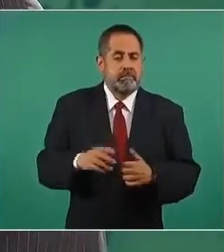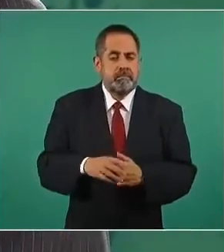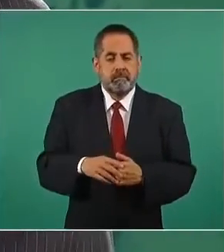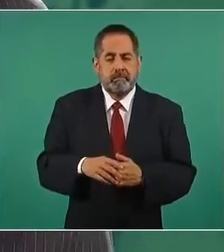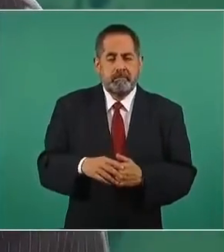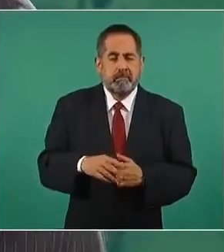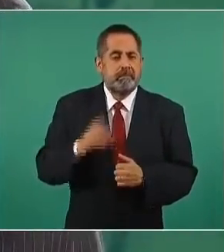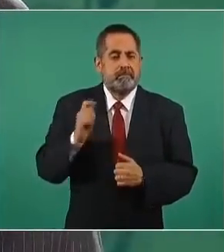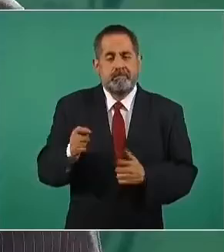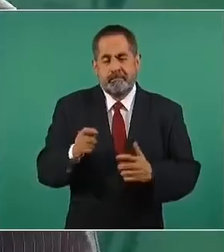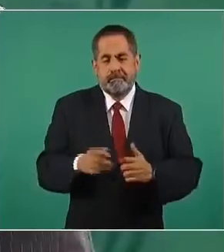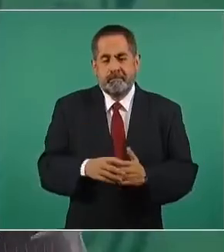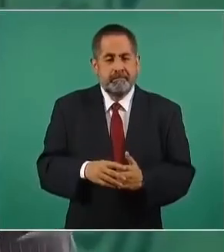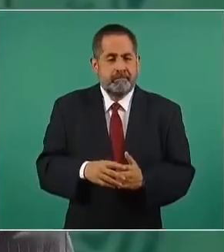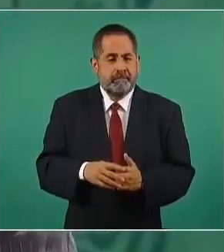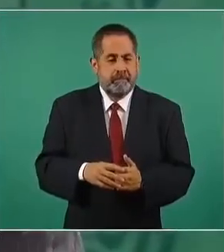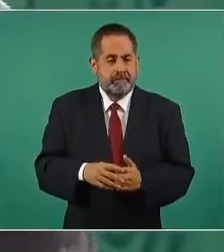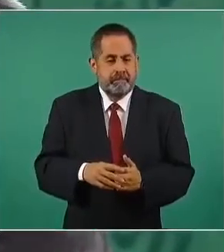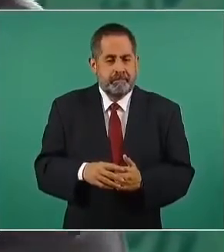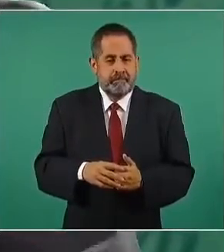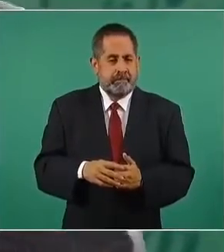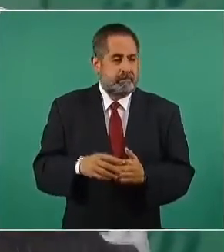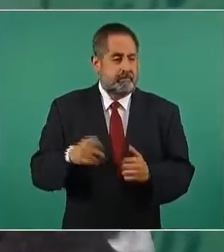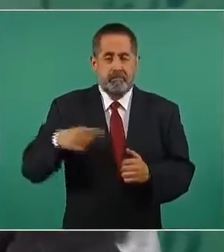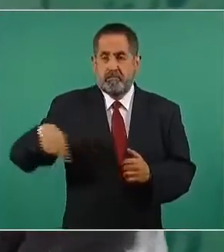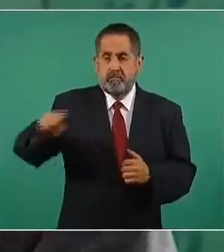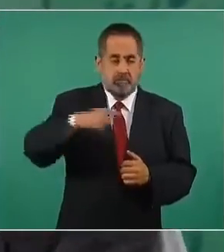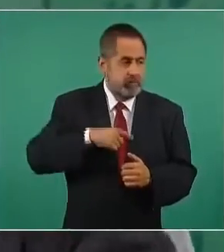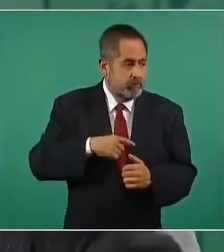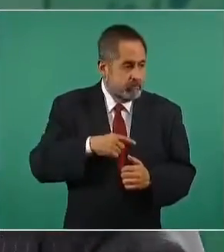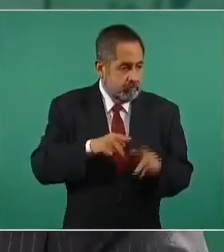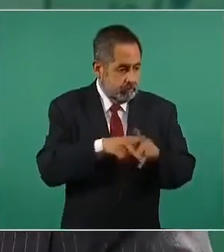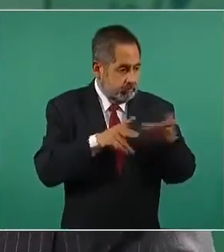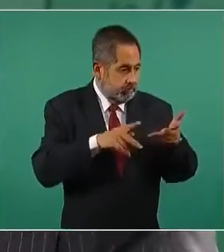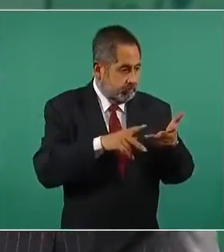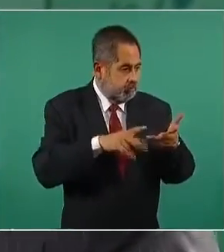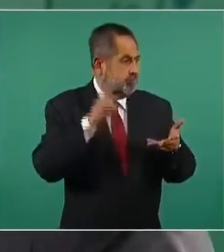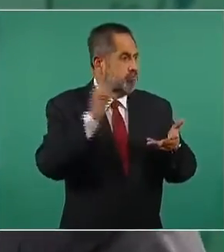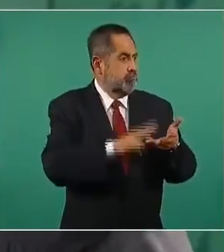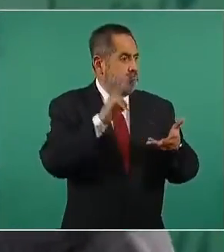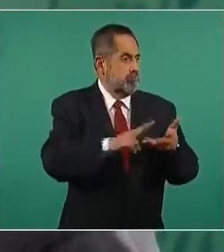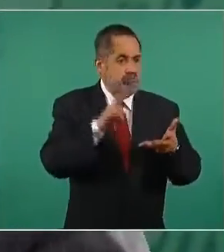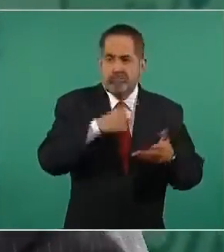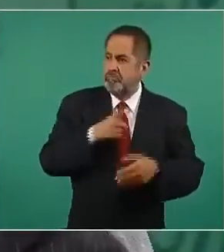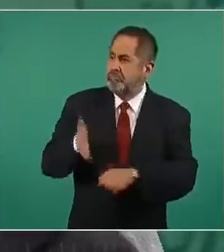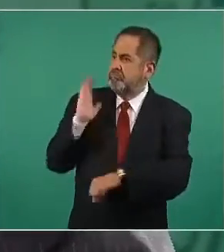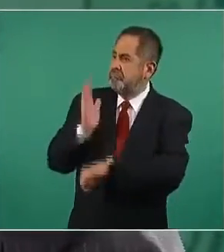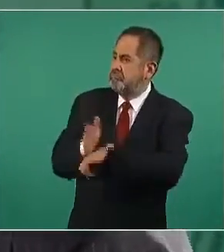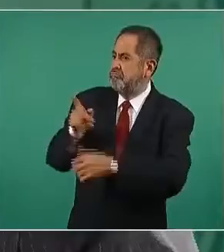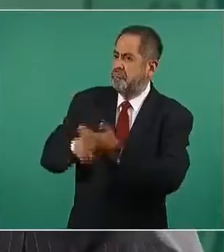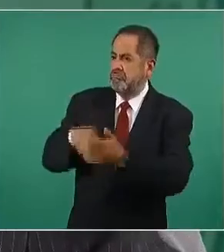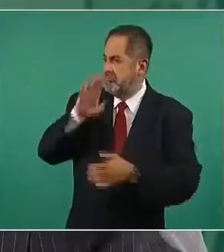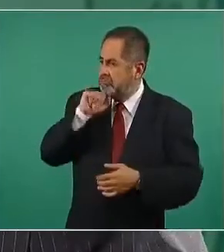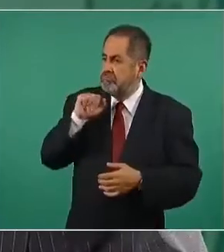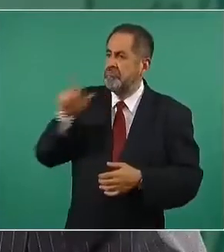de que había que castigar al gobierno que represento,